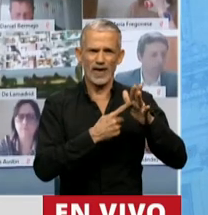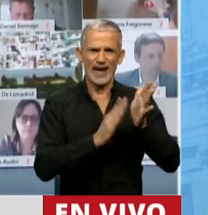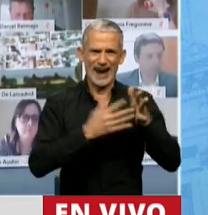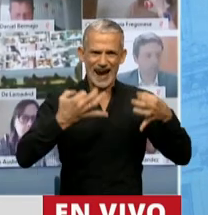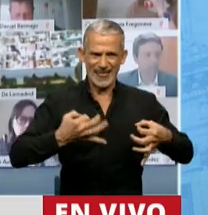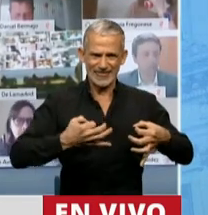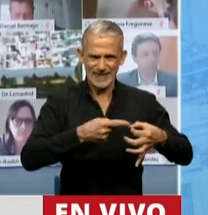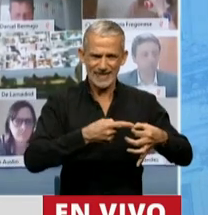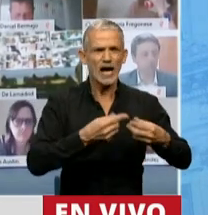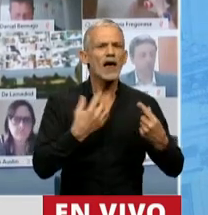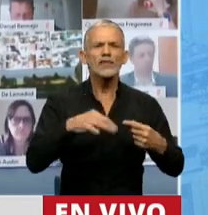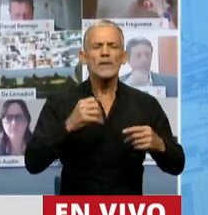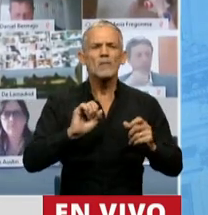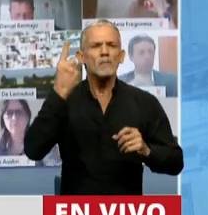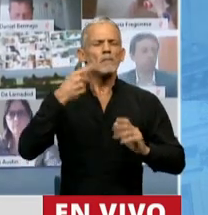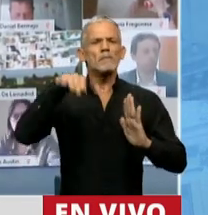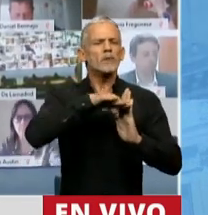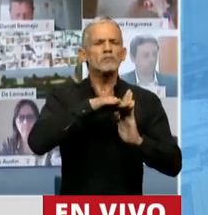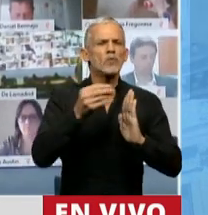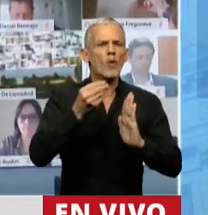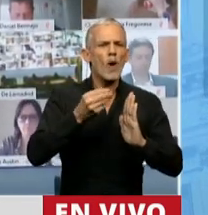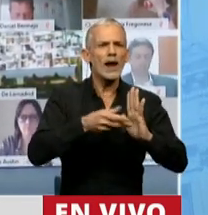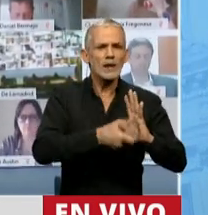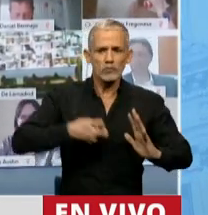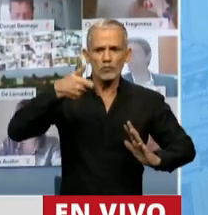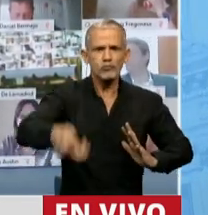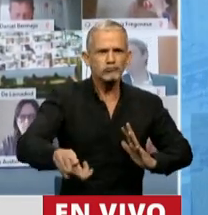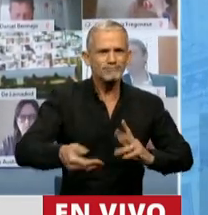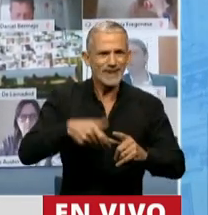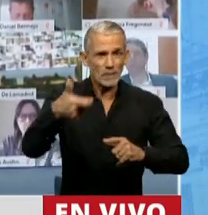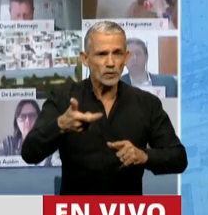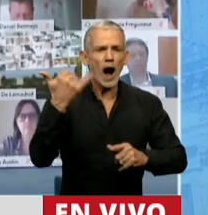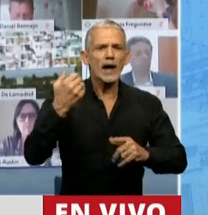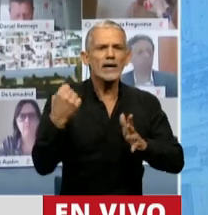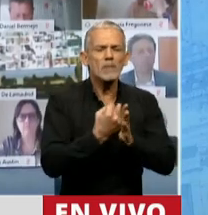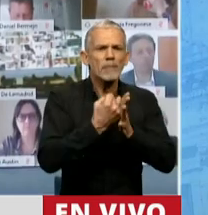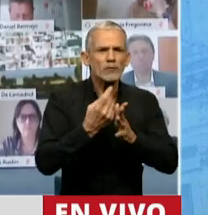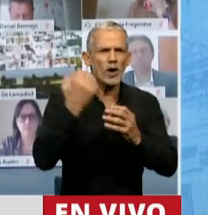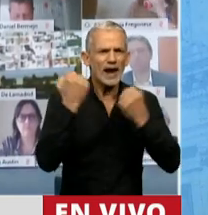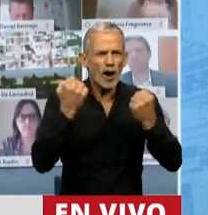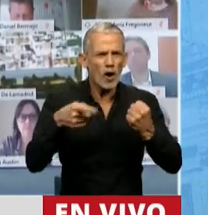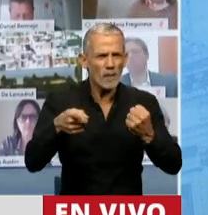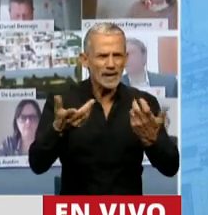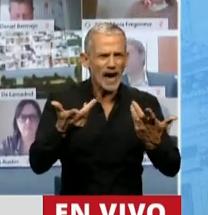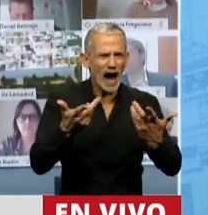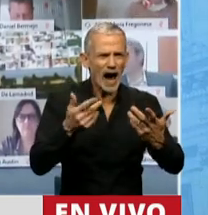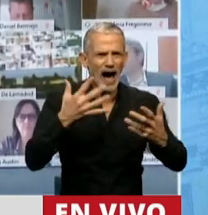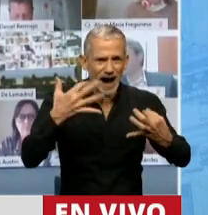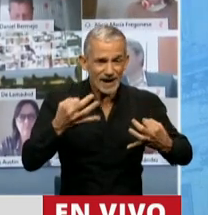Sustentabilidad debe priorizar aquellas inversiones que tengan impacto directo en la economía